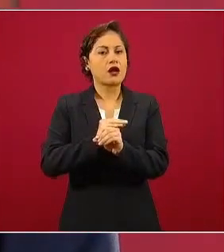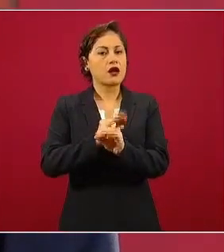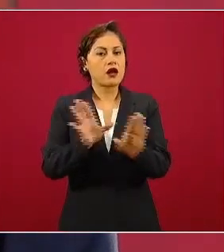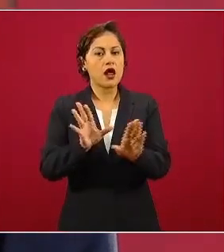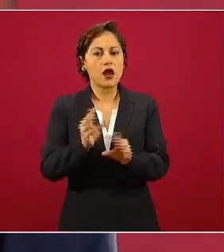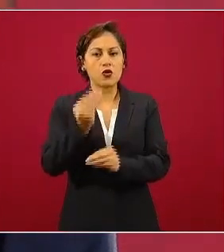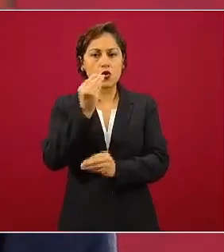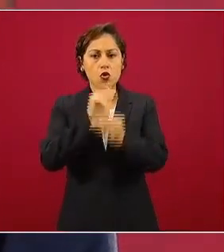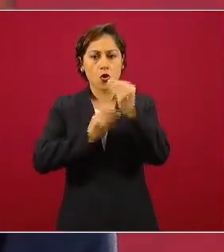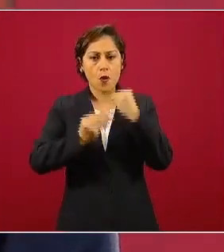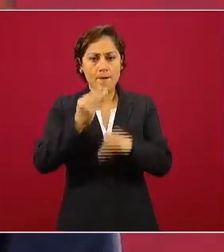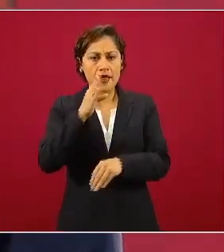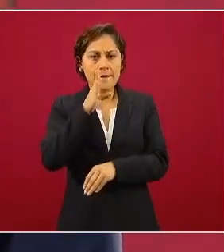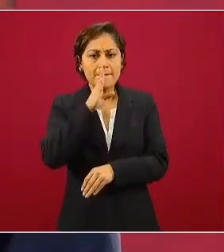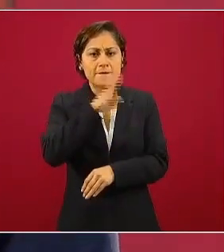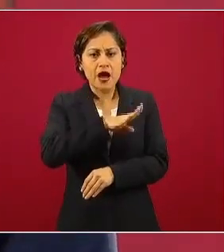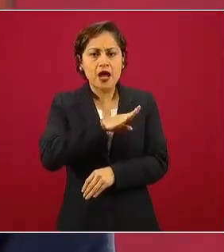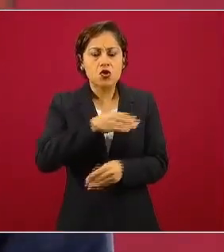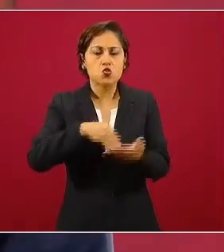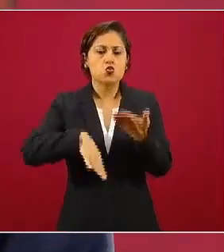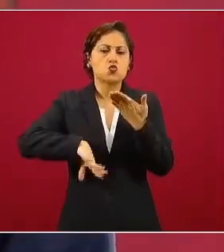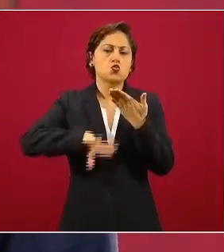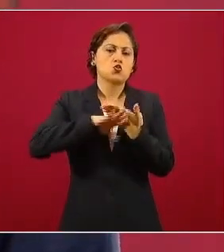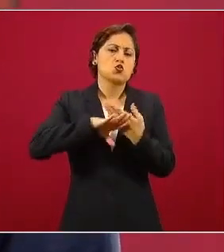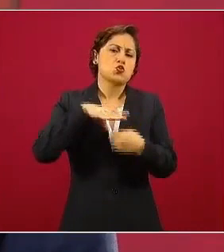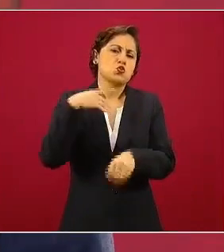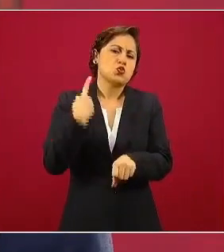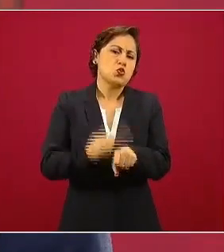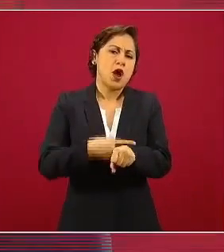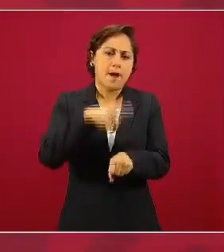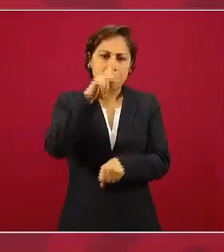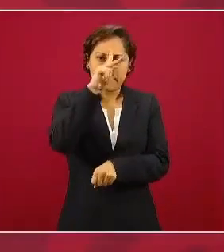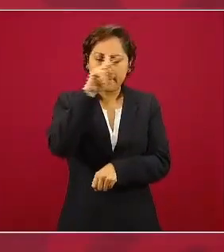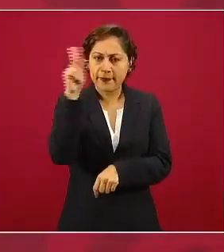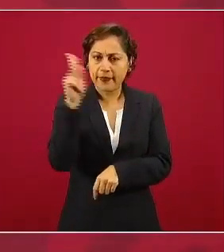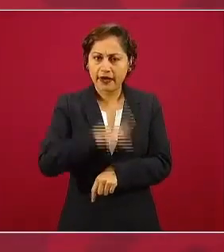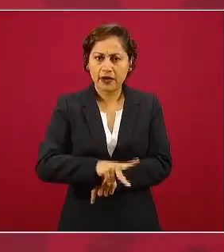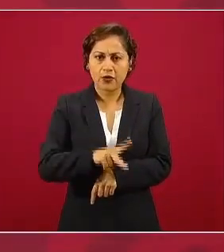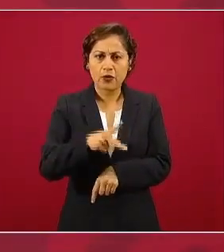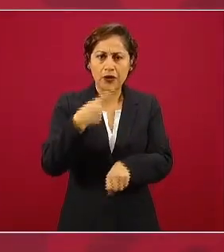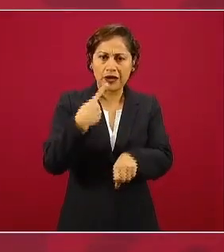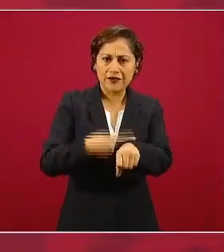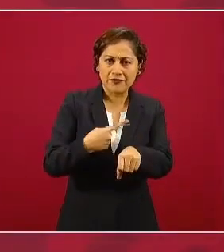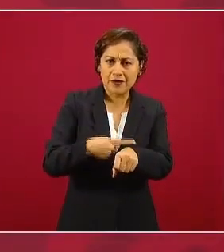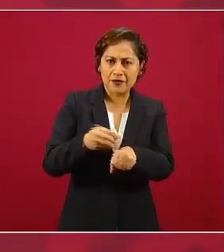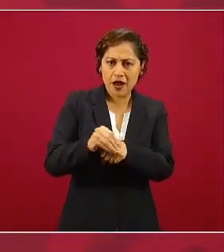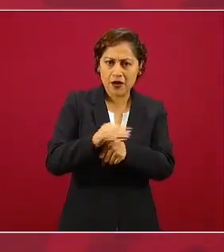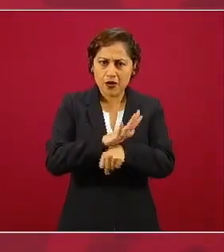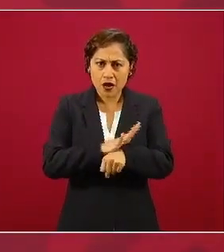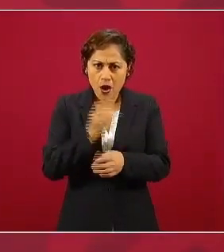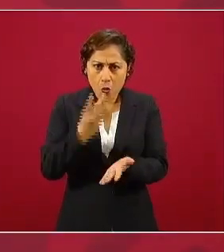más cualquier pandemia, no solo el coronavirus.